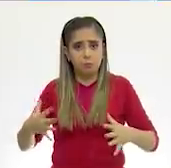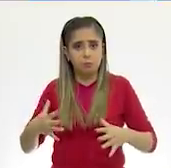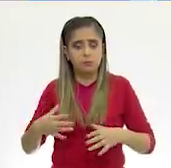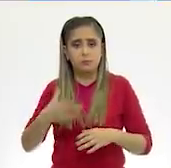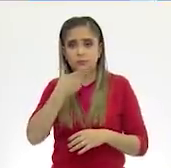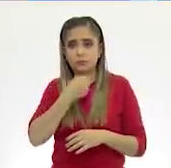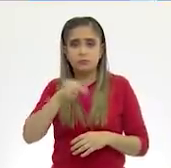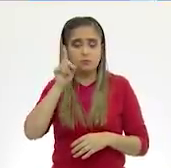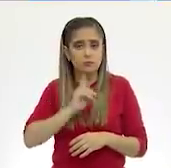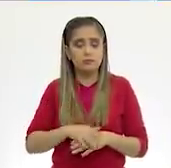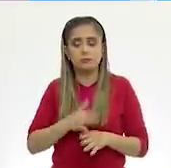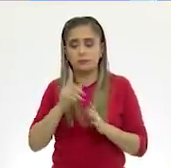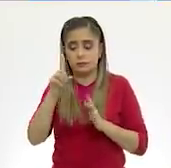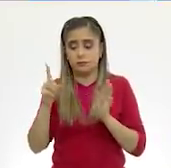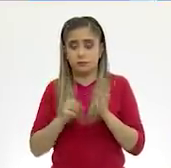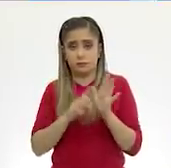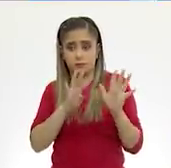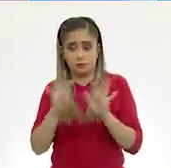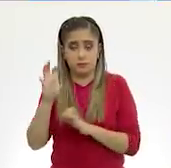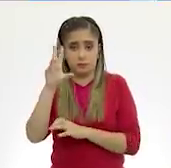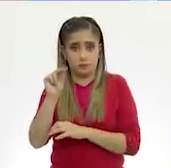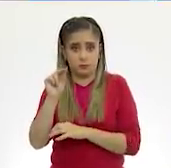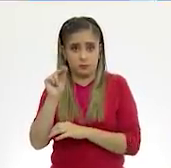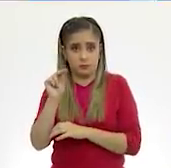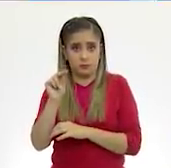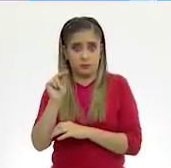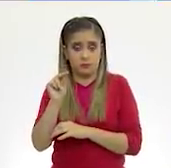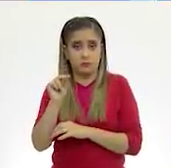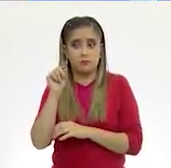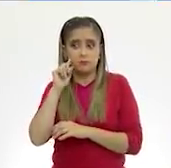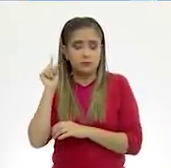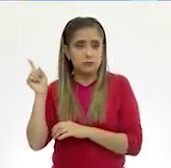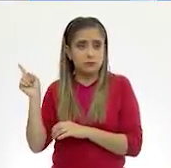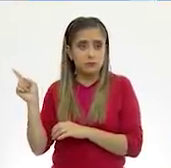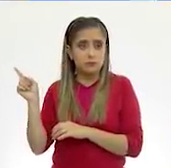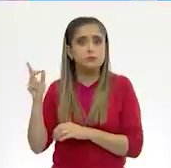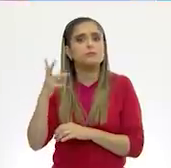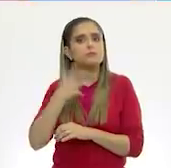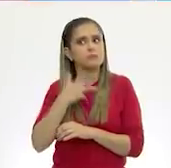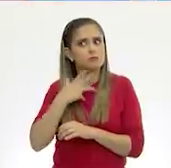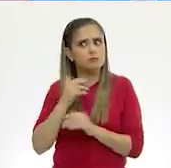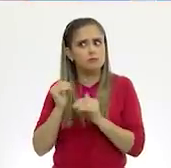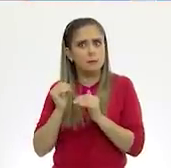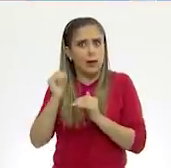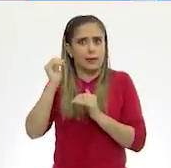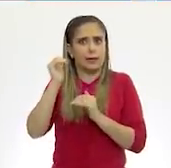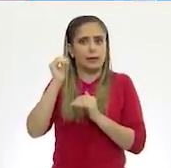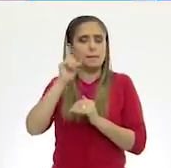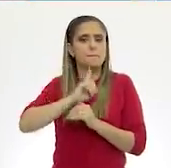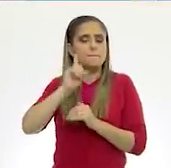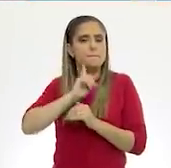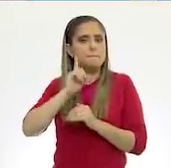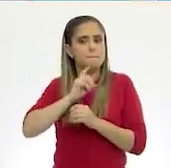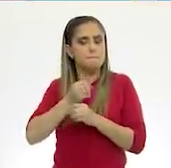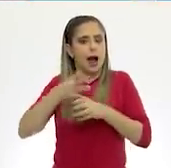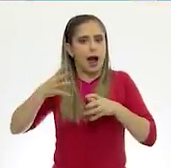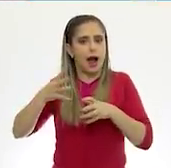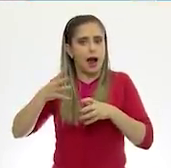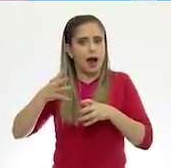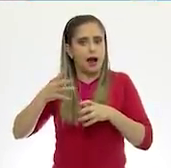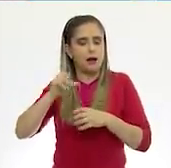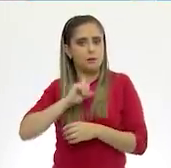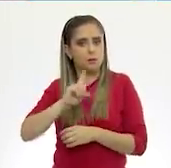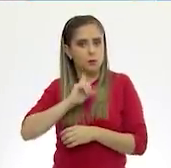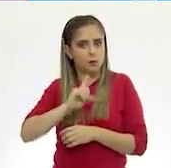mientras que en la década de 1980 se muestra un aumento en la población de mujeres, la